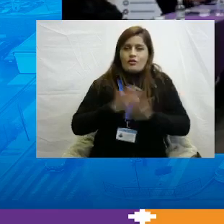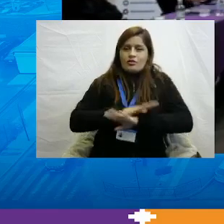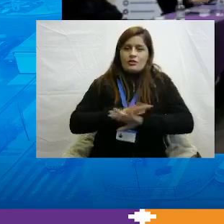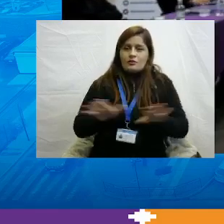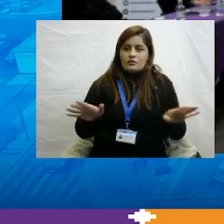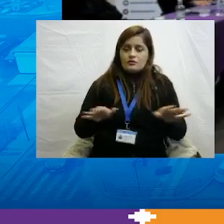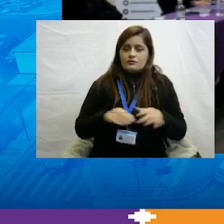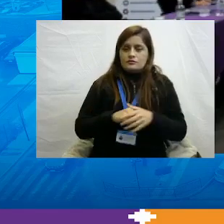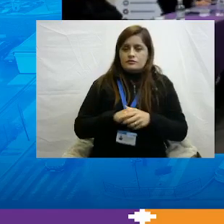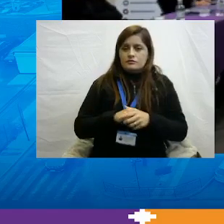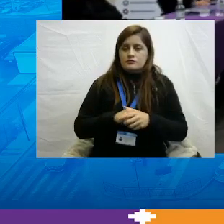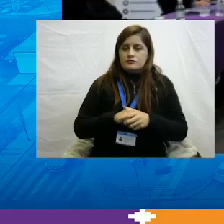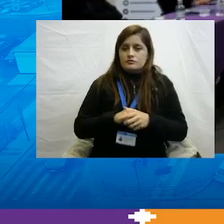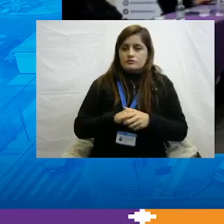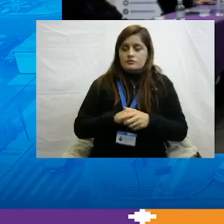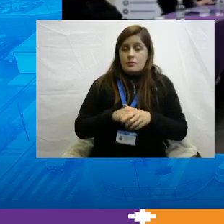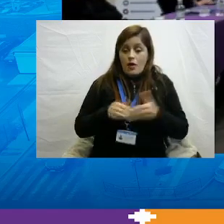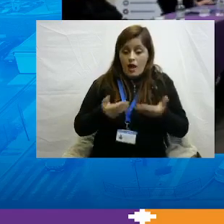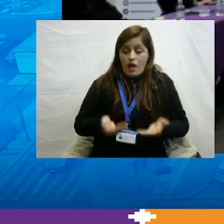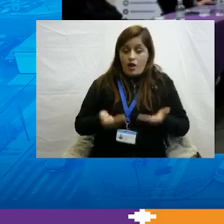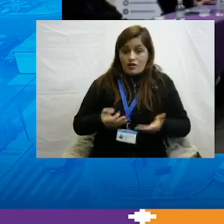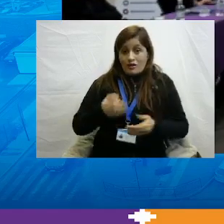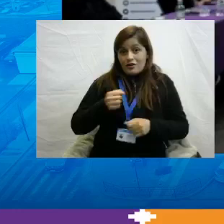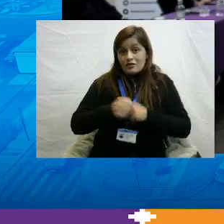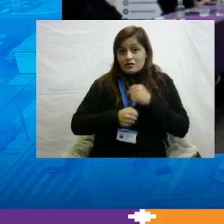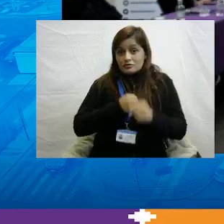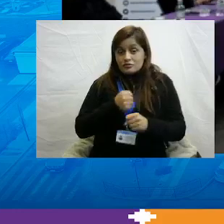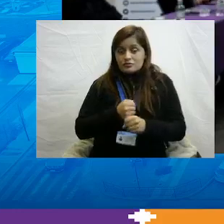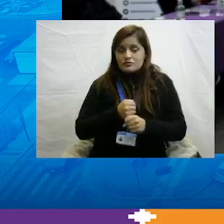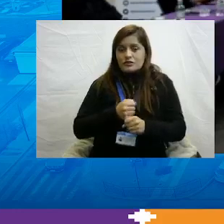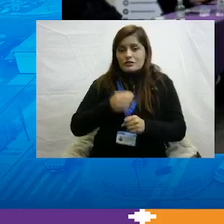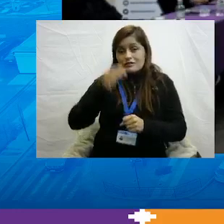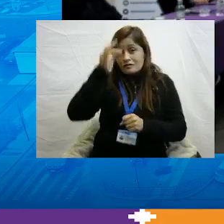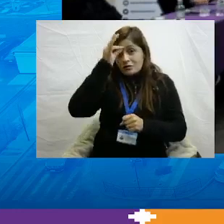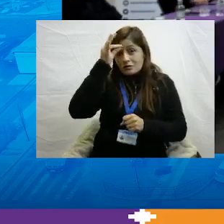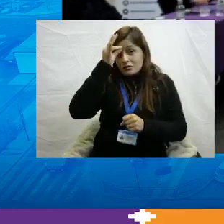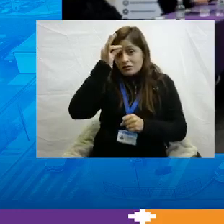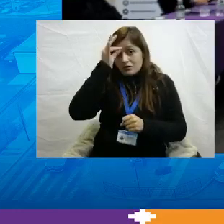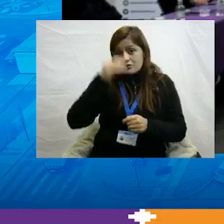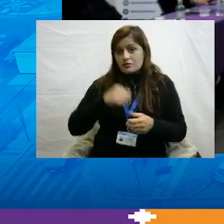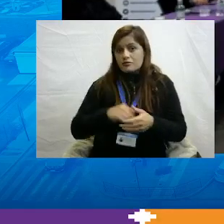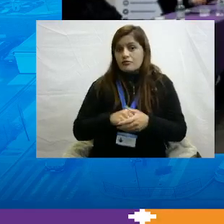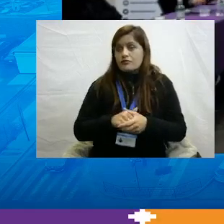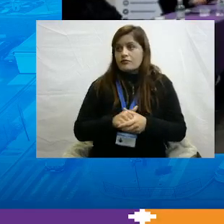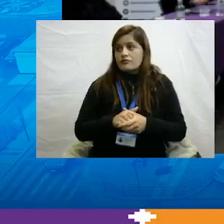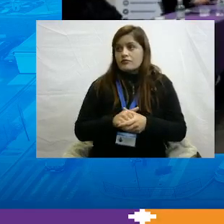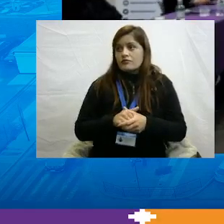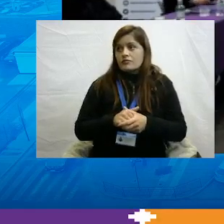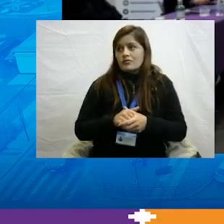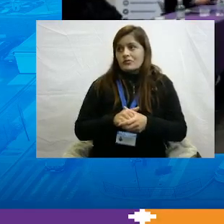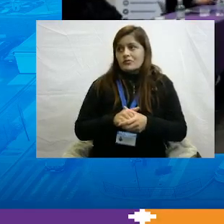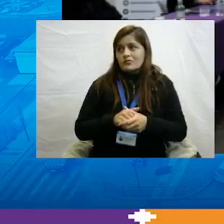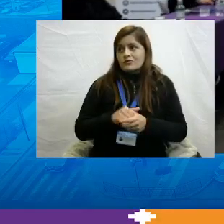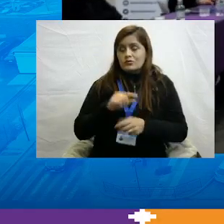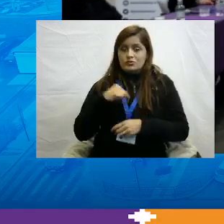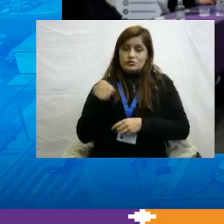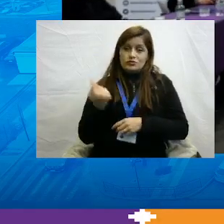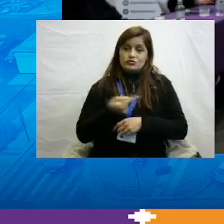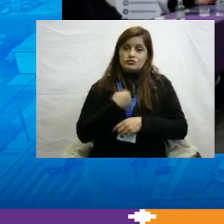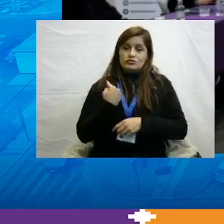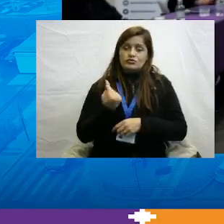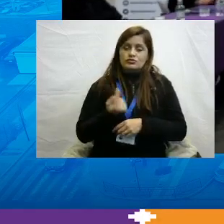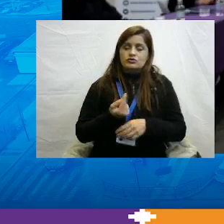roble, pero ya la edad y dificultades de enfermedad están llevando a que nosotros